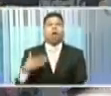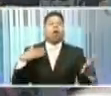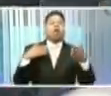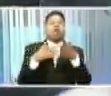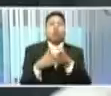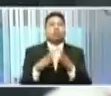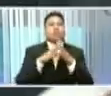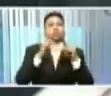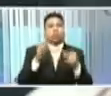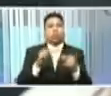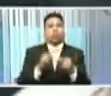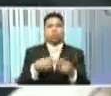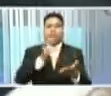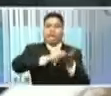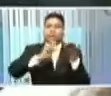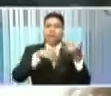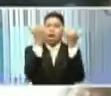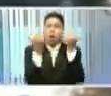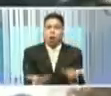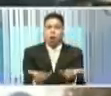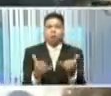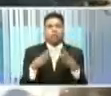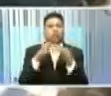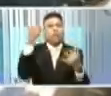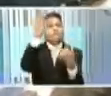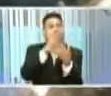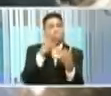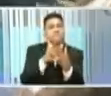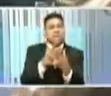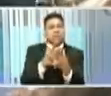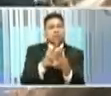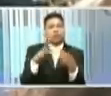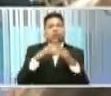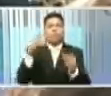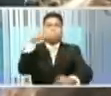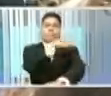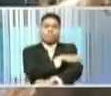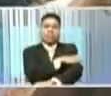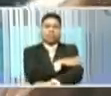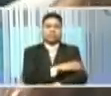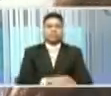esgrimidas hoy en medio de los hechos provocados por la derecha.